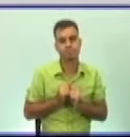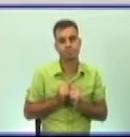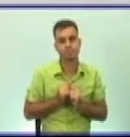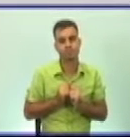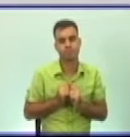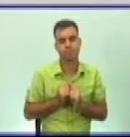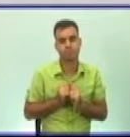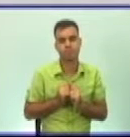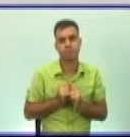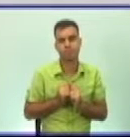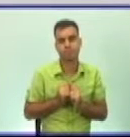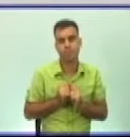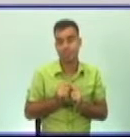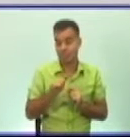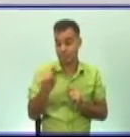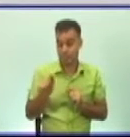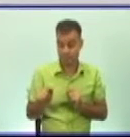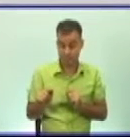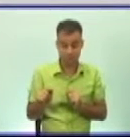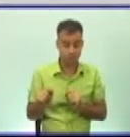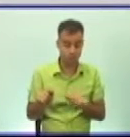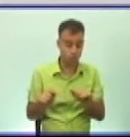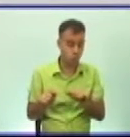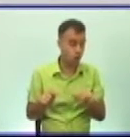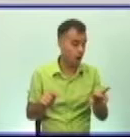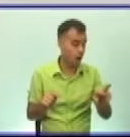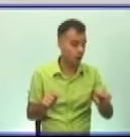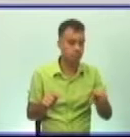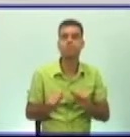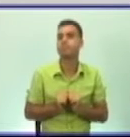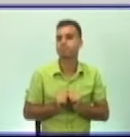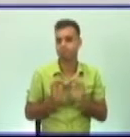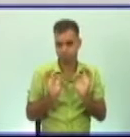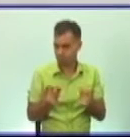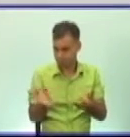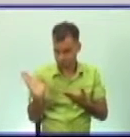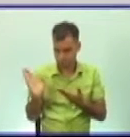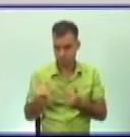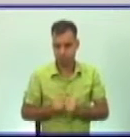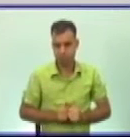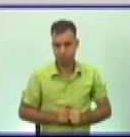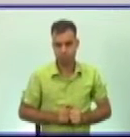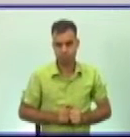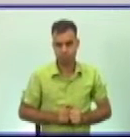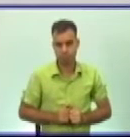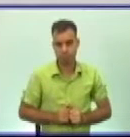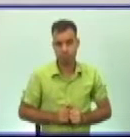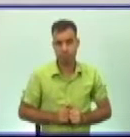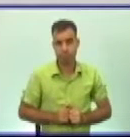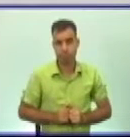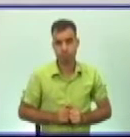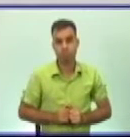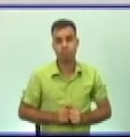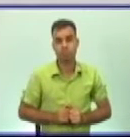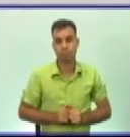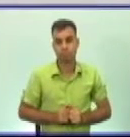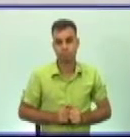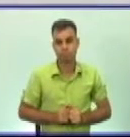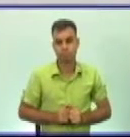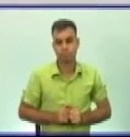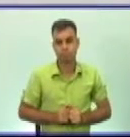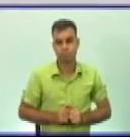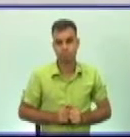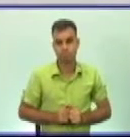resistivo. Es decir, que entonces contestamos, ¿no? Es máxima la amplitud de la corriente cuando la impedancia